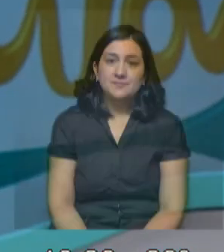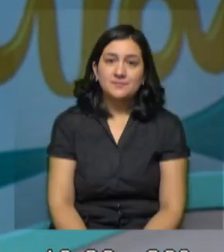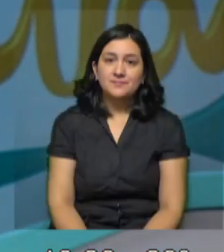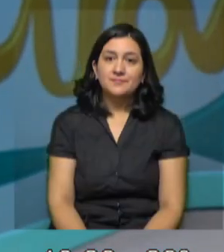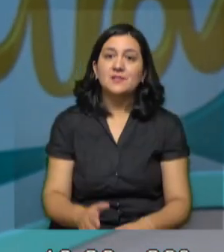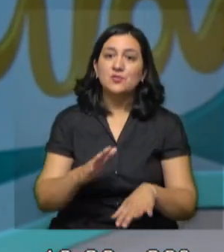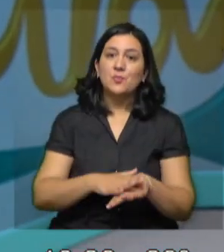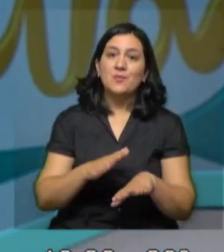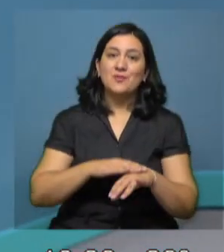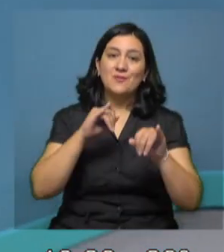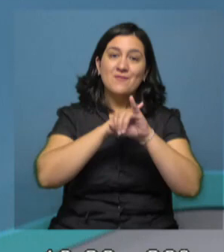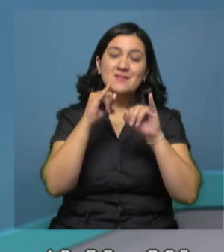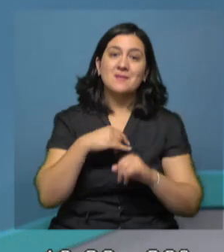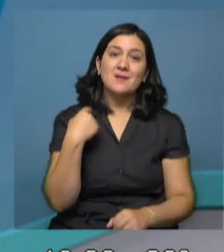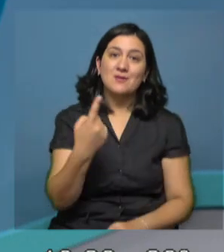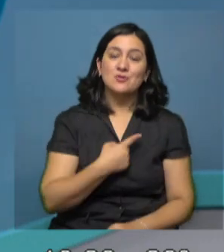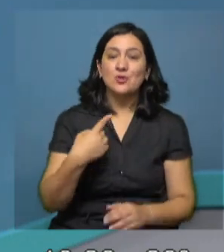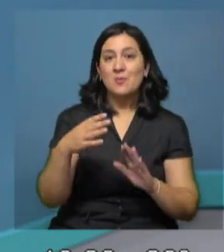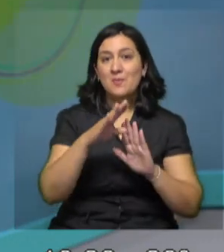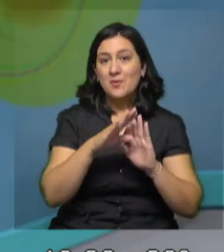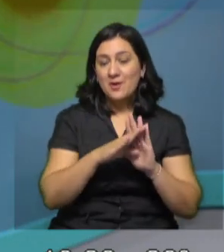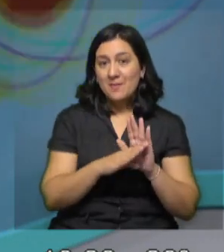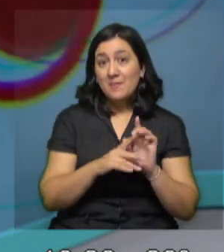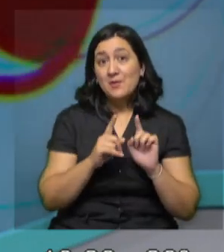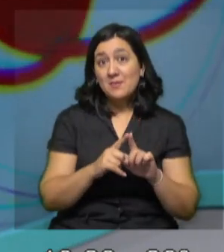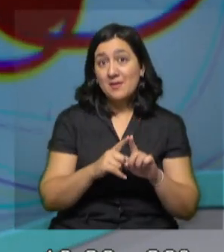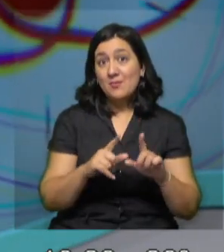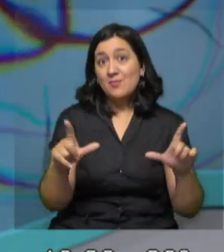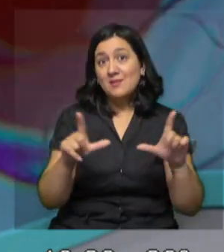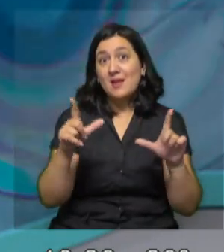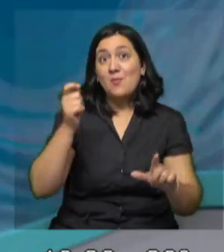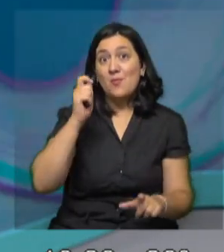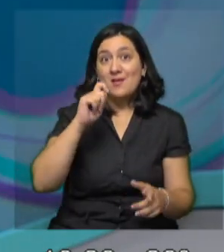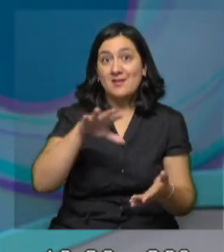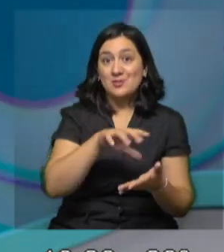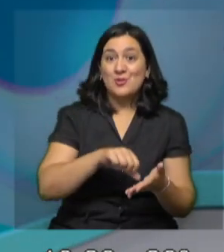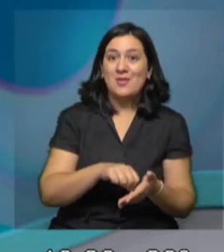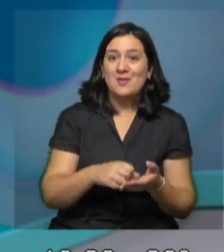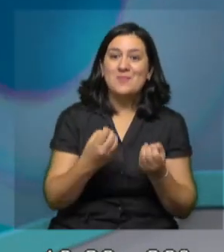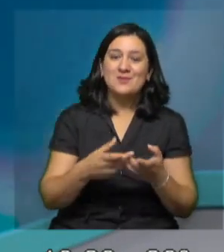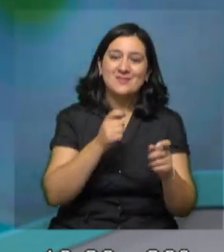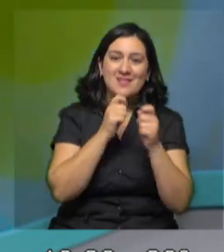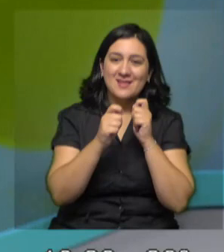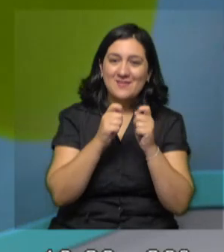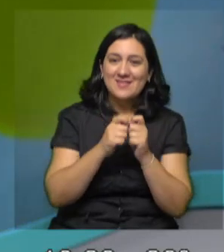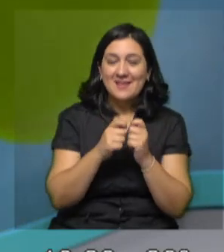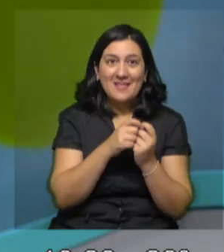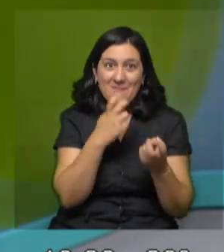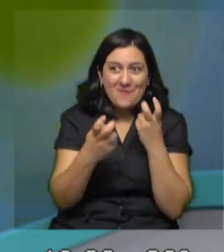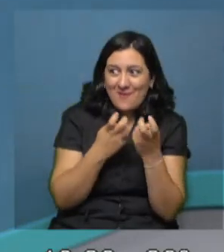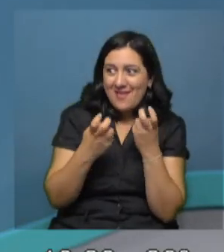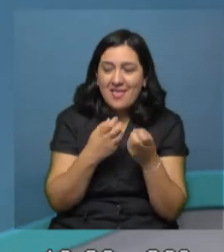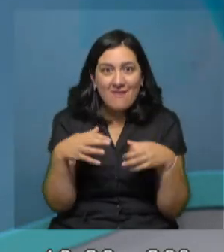Y es un momento de mucha felicidad para nosotros como programa, como producción, pero también como pantalla pública de la ciudad, porque es de las notas de las buscadas. Yo